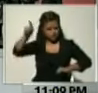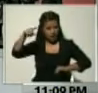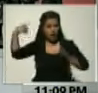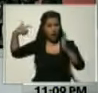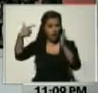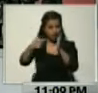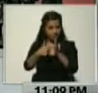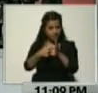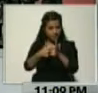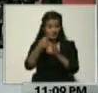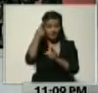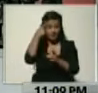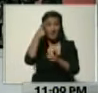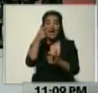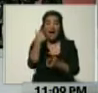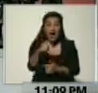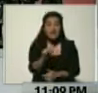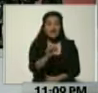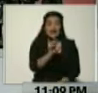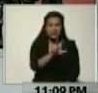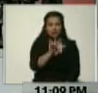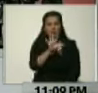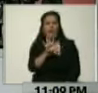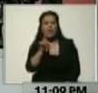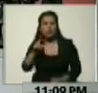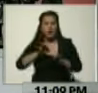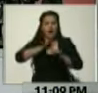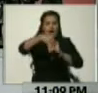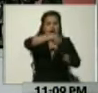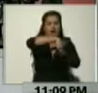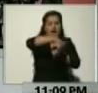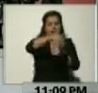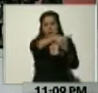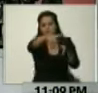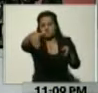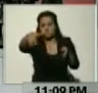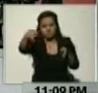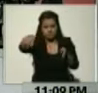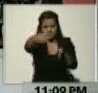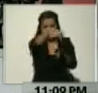ubicado en el 351 Strand, Londres,